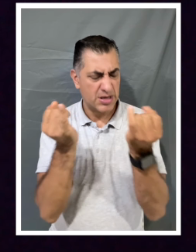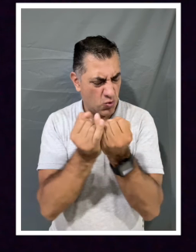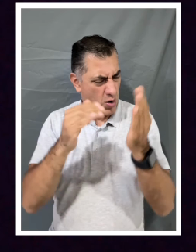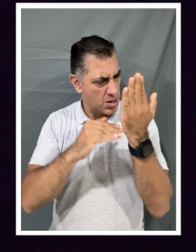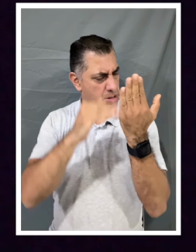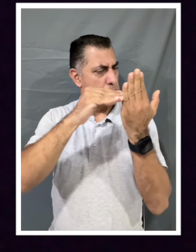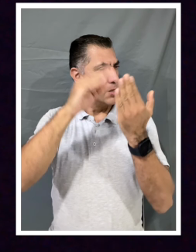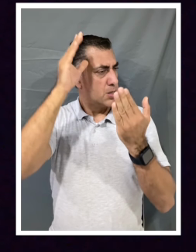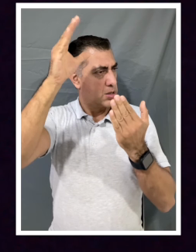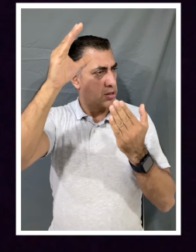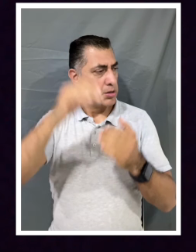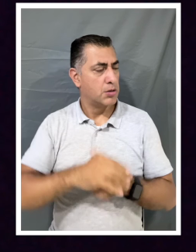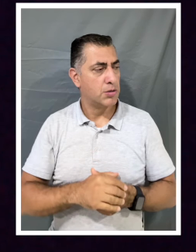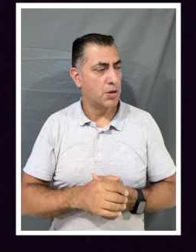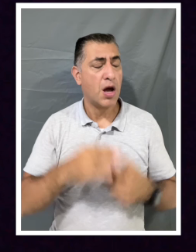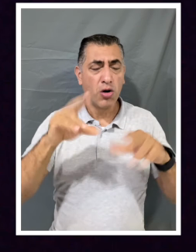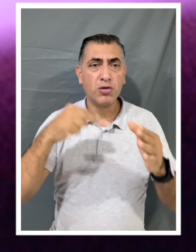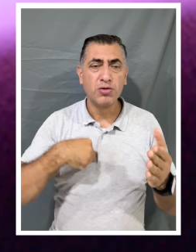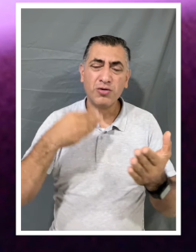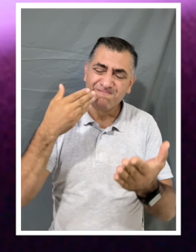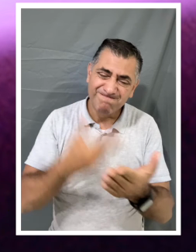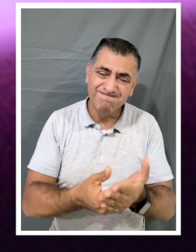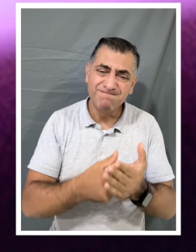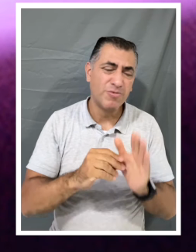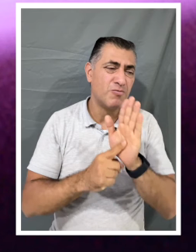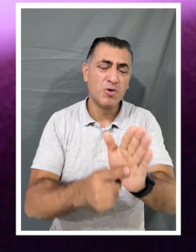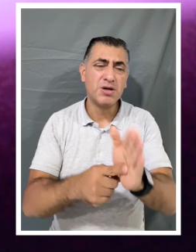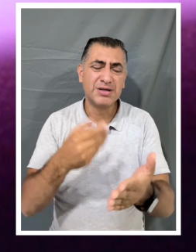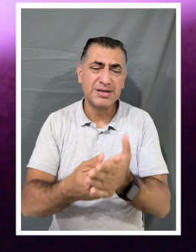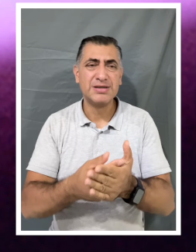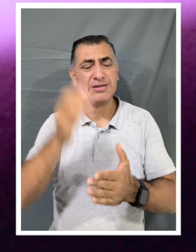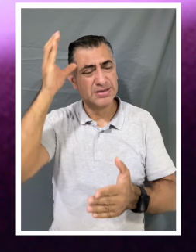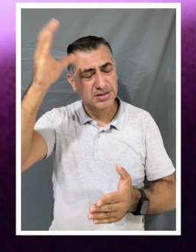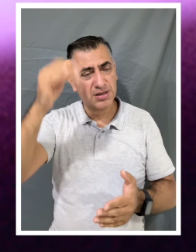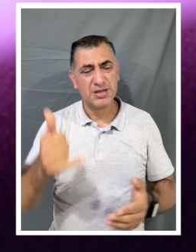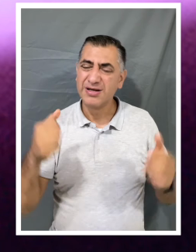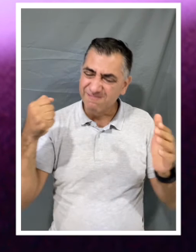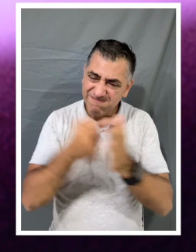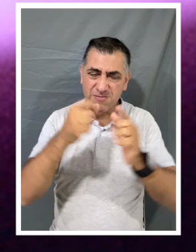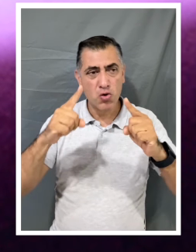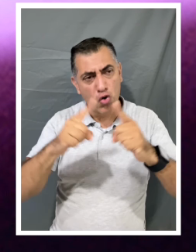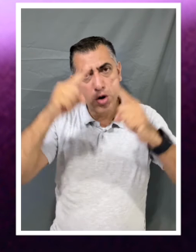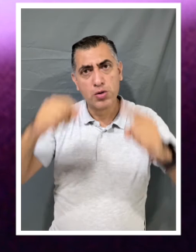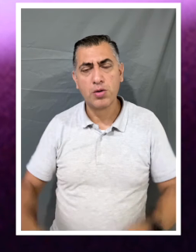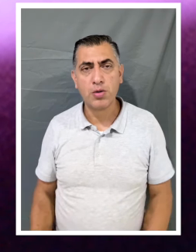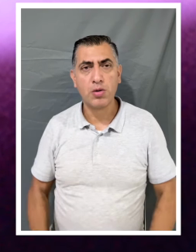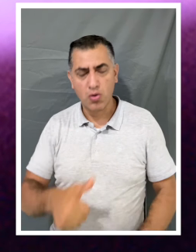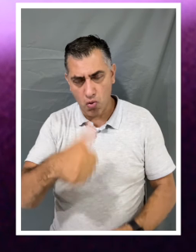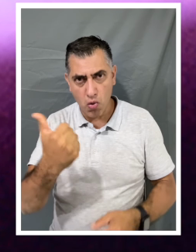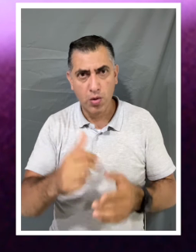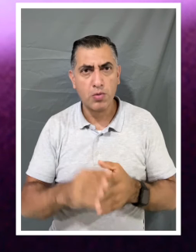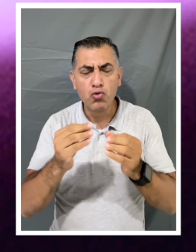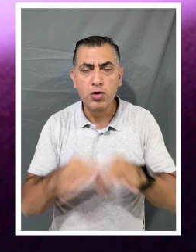igual si yo predico increíble si yo tengo una caída que no tiene que no refleja el carácter de Cristo me va a afectar y va a afectar a la iglesia ahora aquí hay